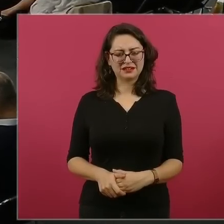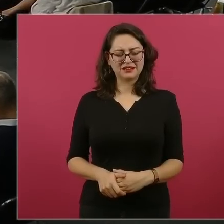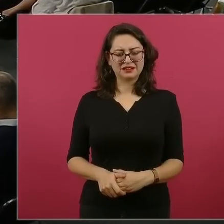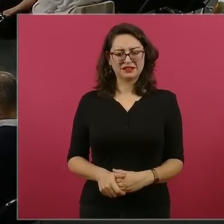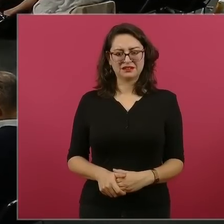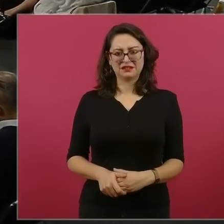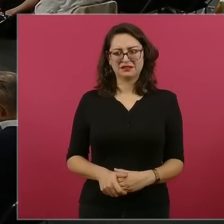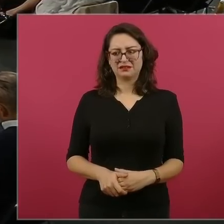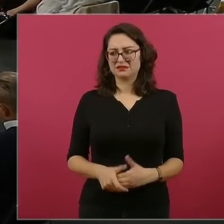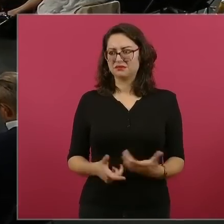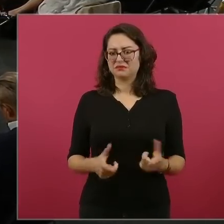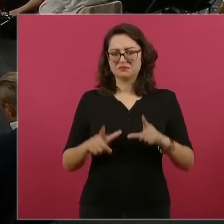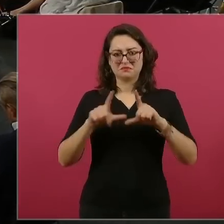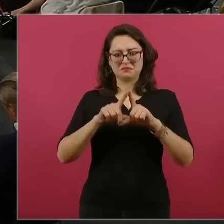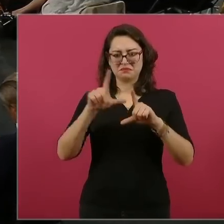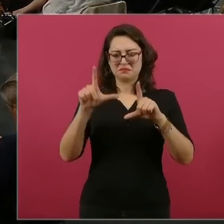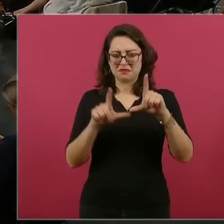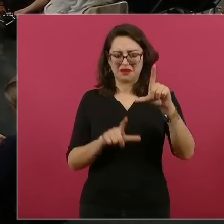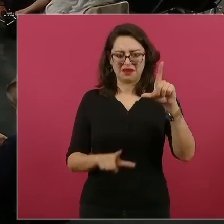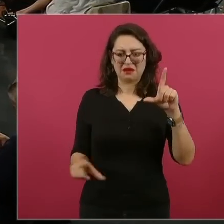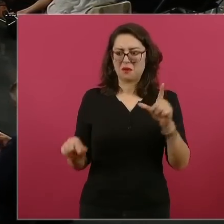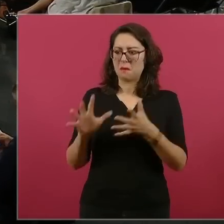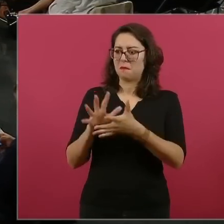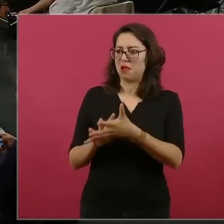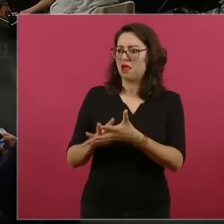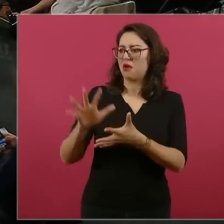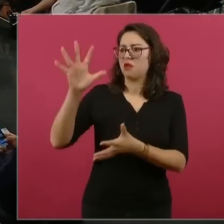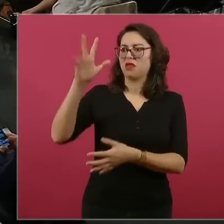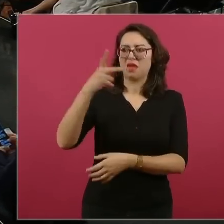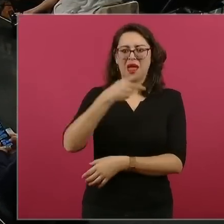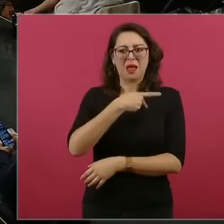en un país con tanta pobreza